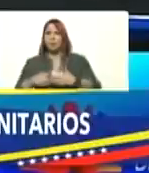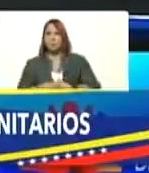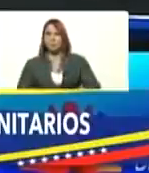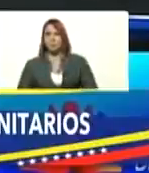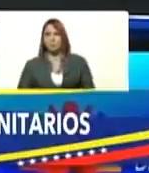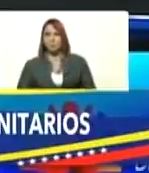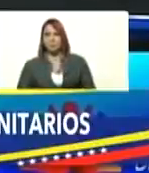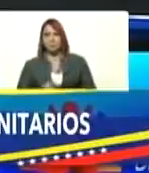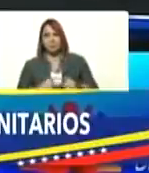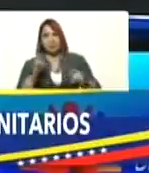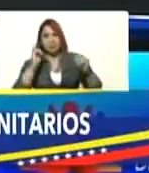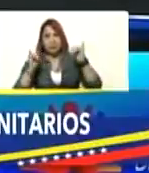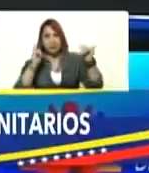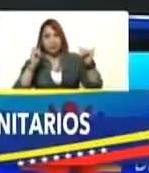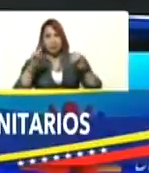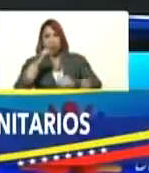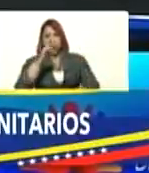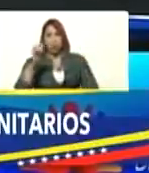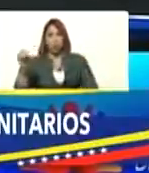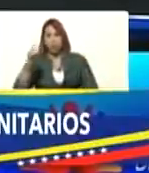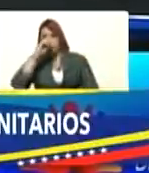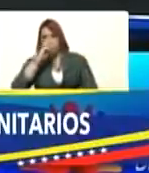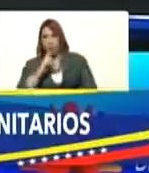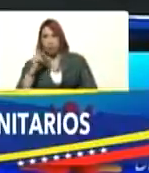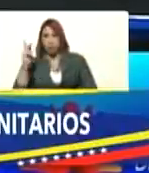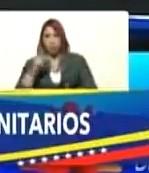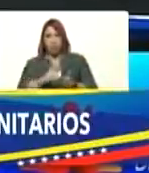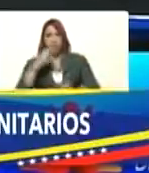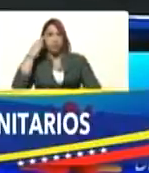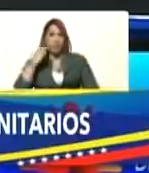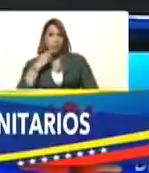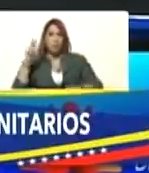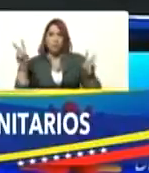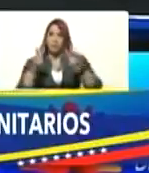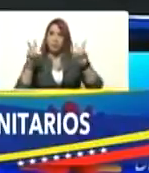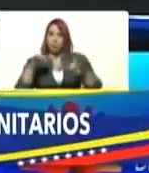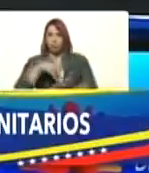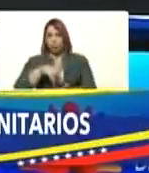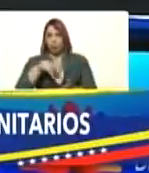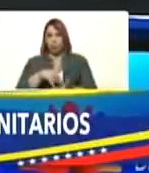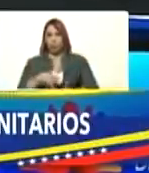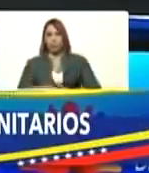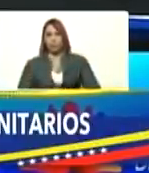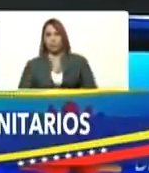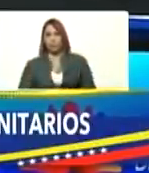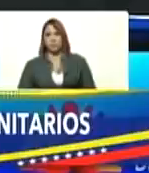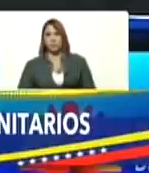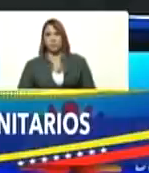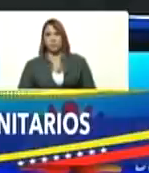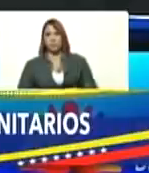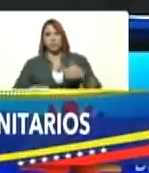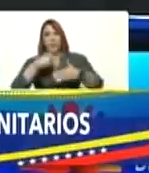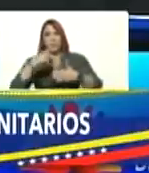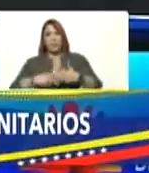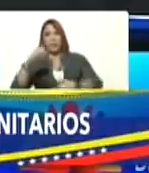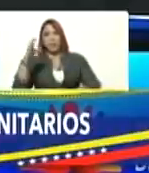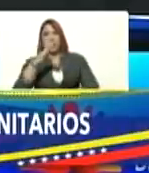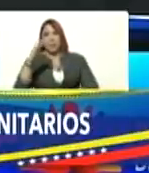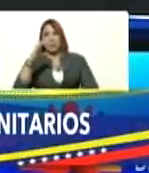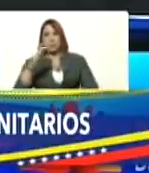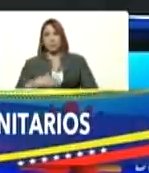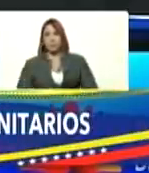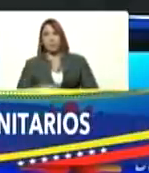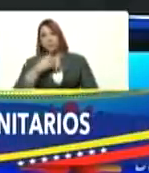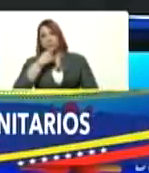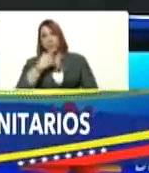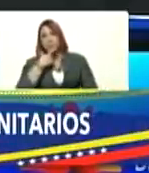para conmemorar los 200 años de la llegada de Bolívar victorioso de Carabobo. El plan Caracas,